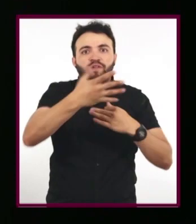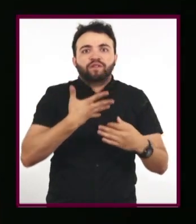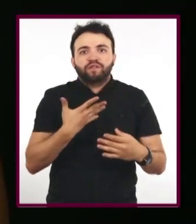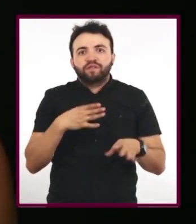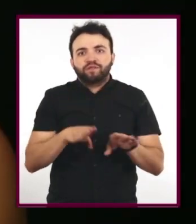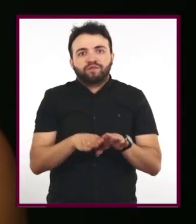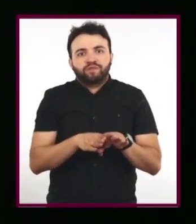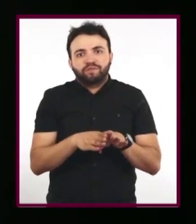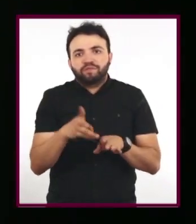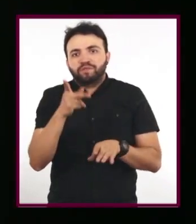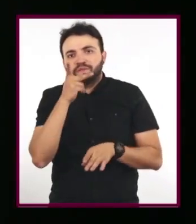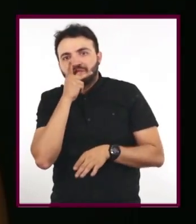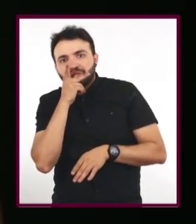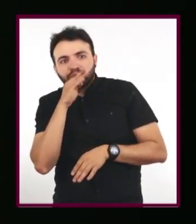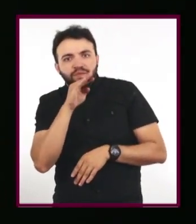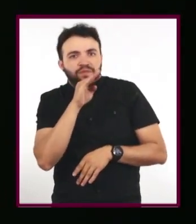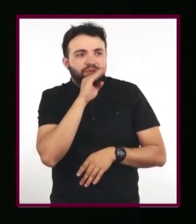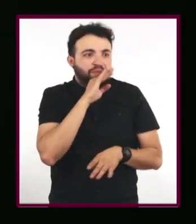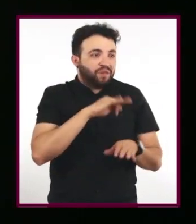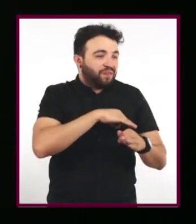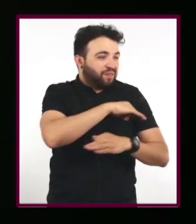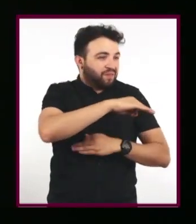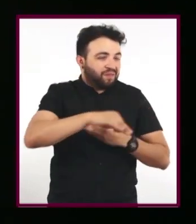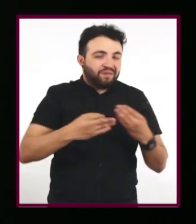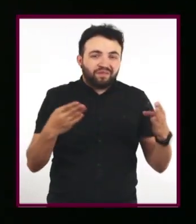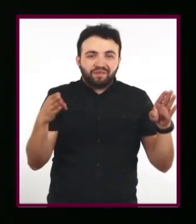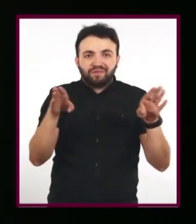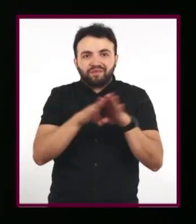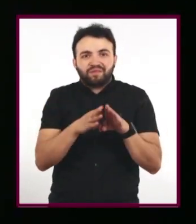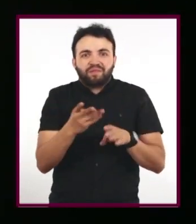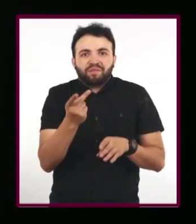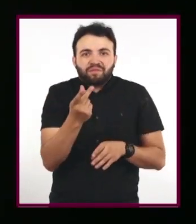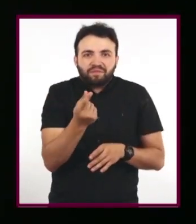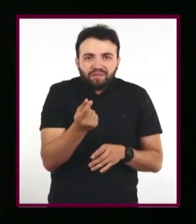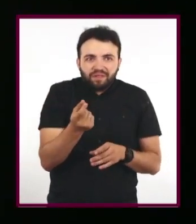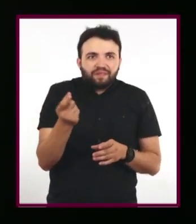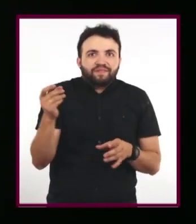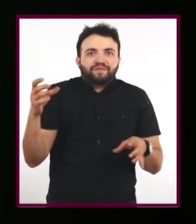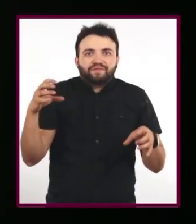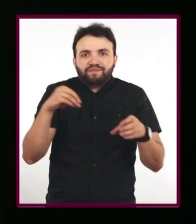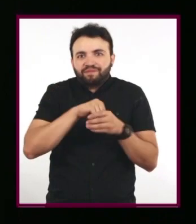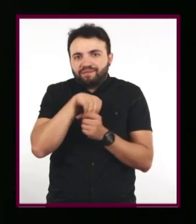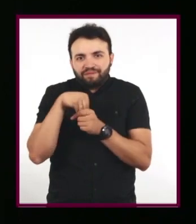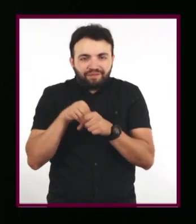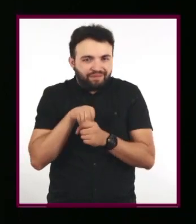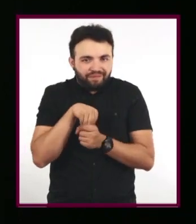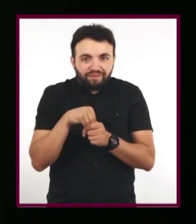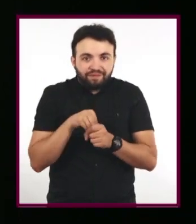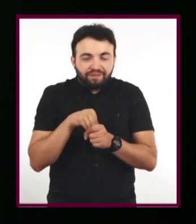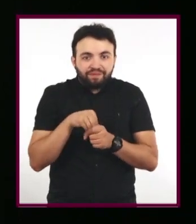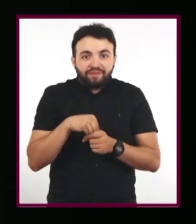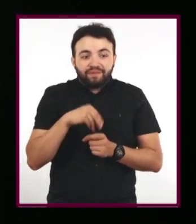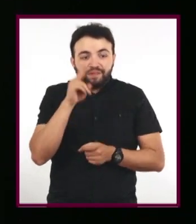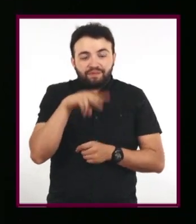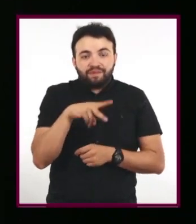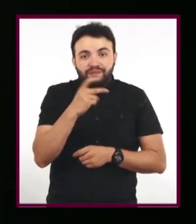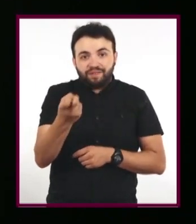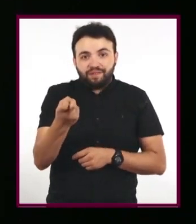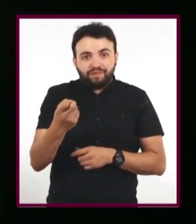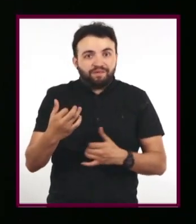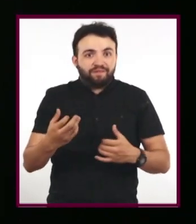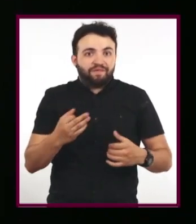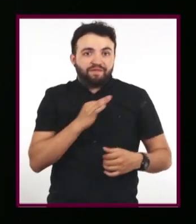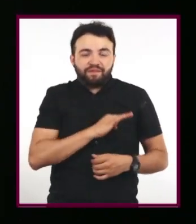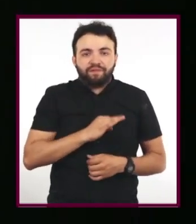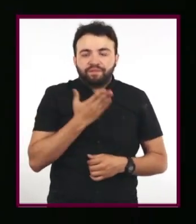Mamá, papá, hermanos, hermanas, perros. Bueno, aunque eso para Dari a su edad lo va a hacer feliz, ¿no?